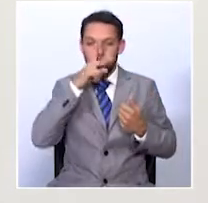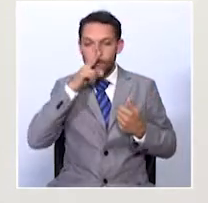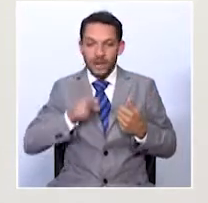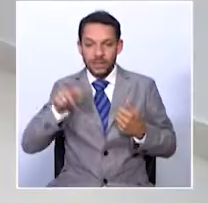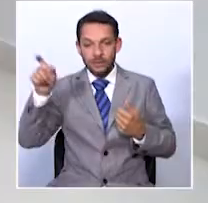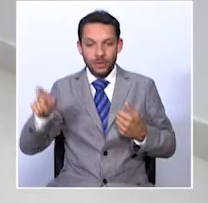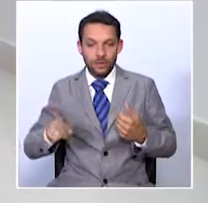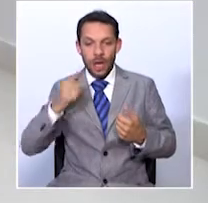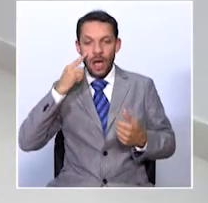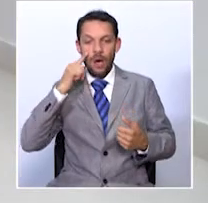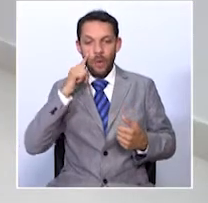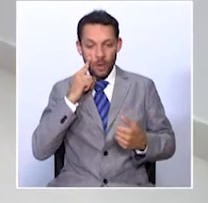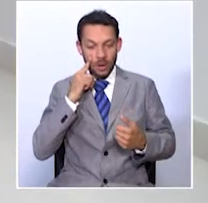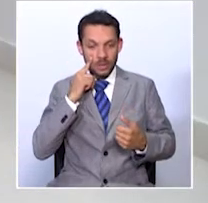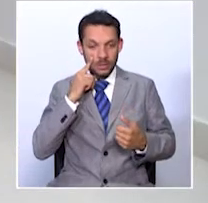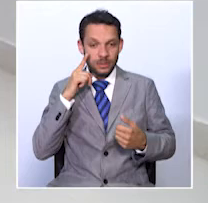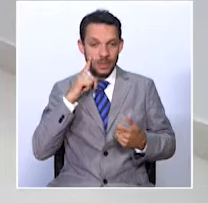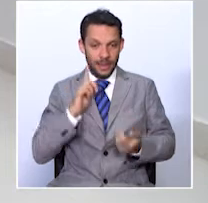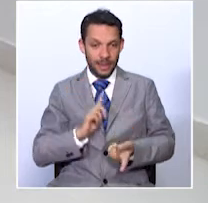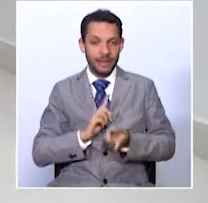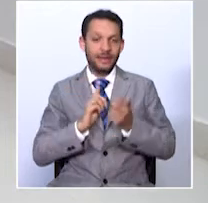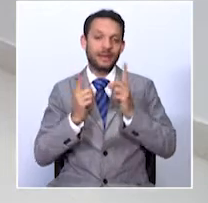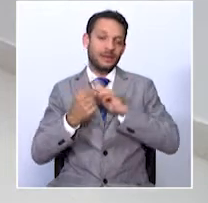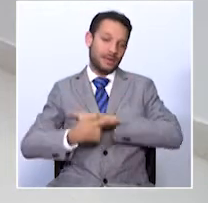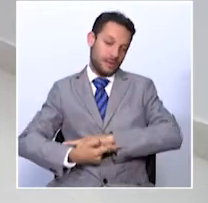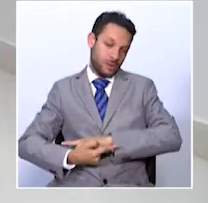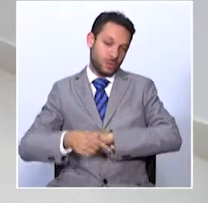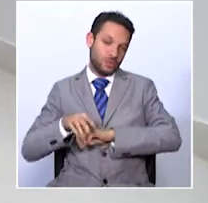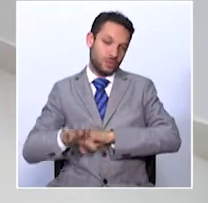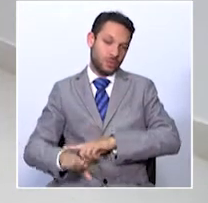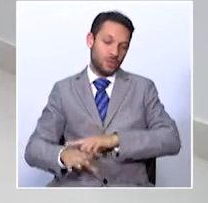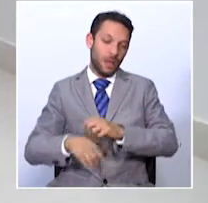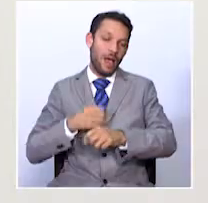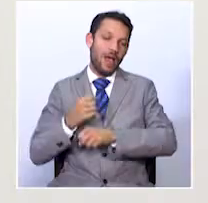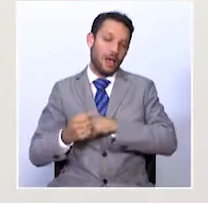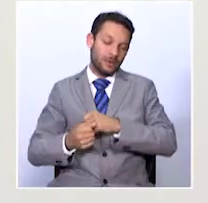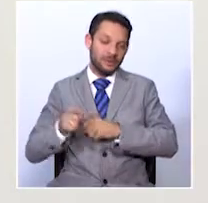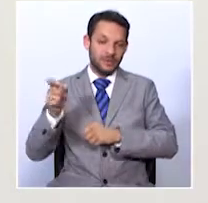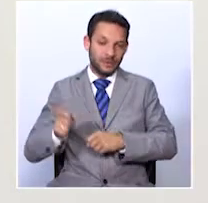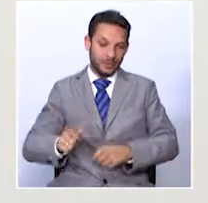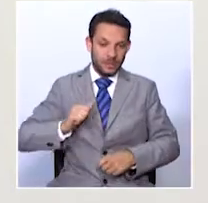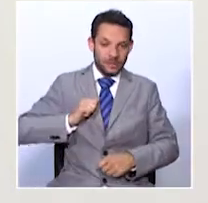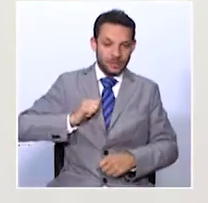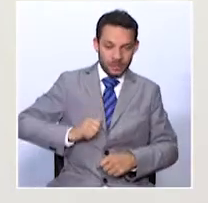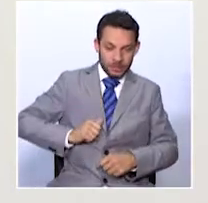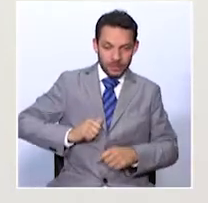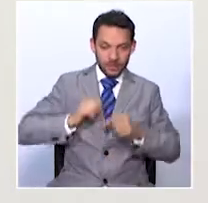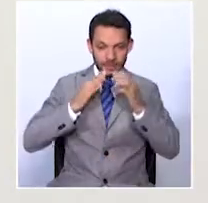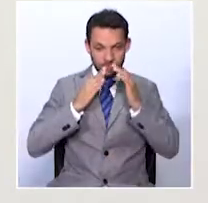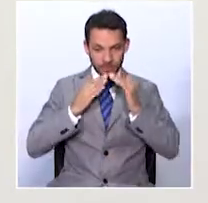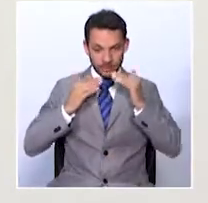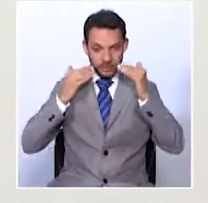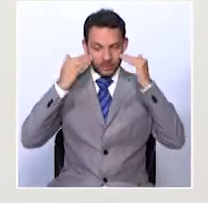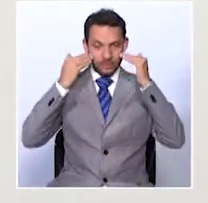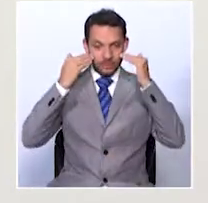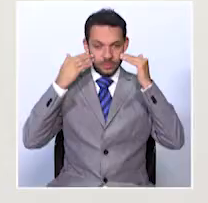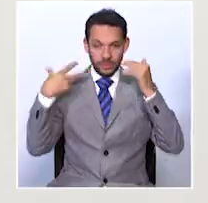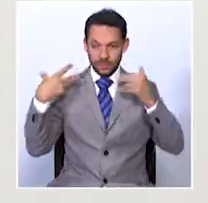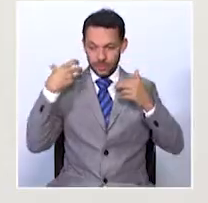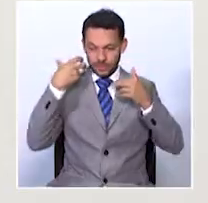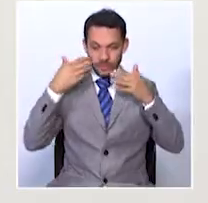está triste, y esa cara de tristeza es ocasionada por la edad. Entonces por eso es que nosotros hacemos algo que se llama la